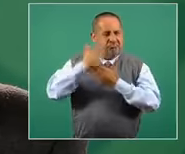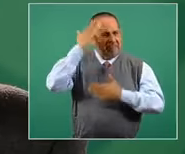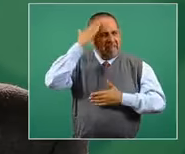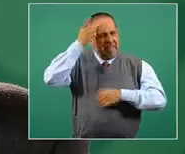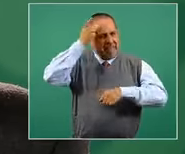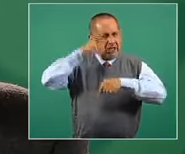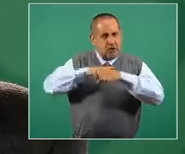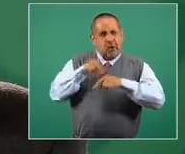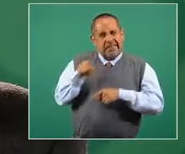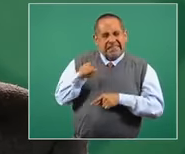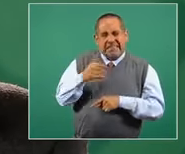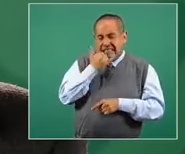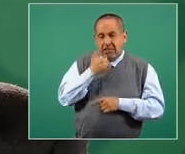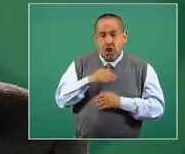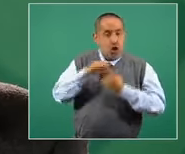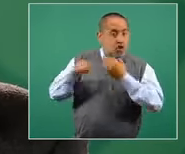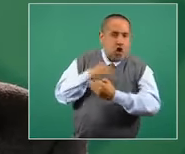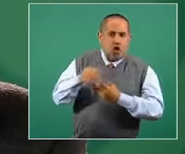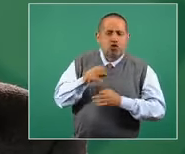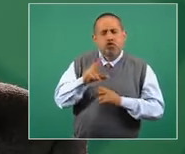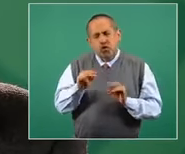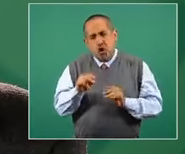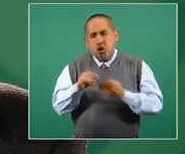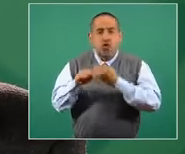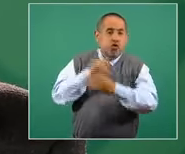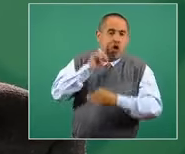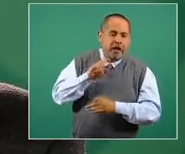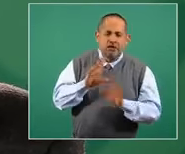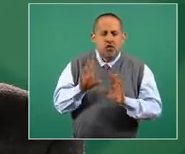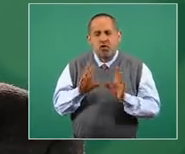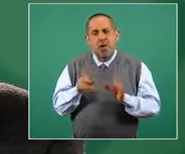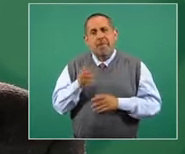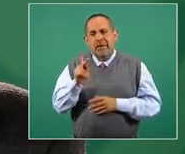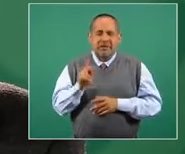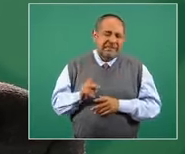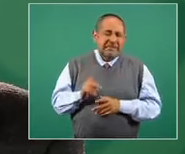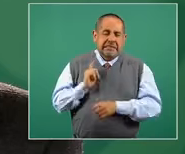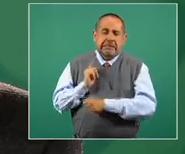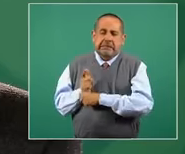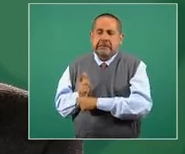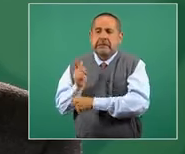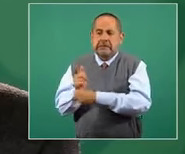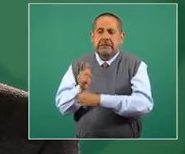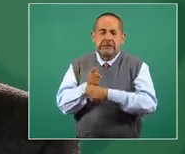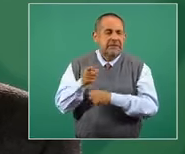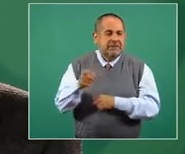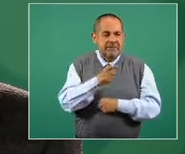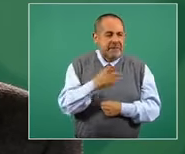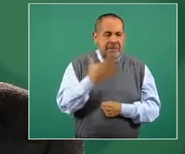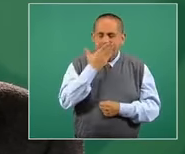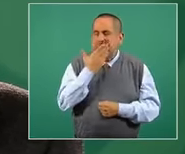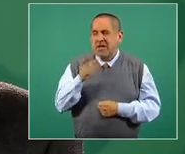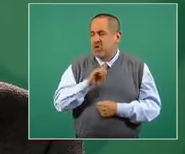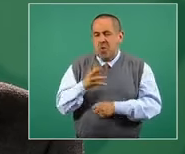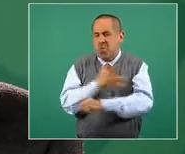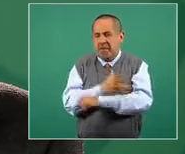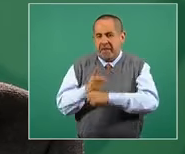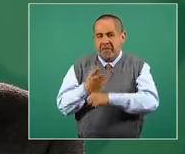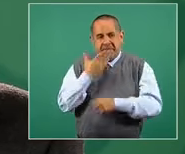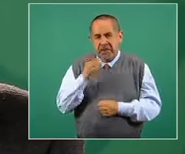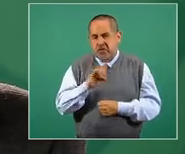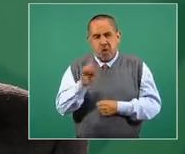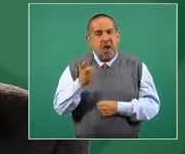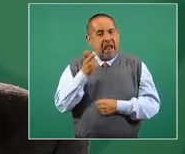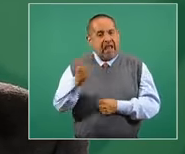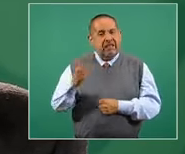directivos. Desde luego no todos o todas, pero sí hemos identificado prácticas poco saludables que pueden llevar